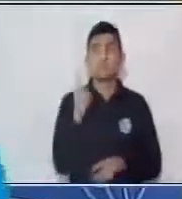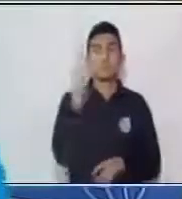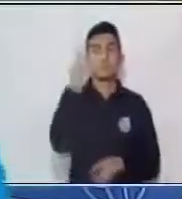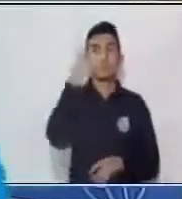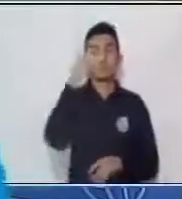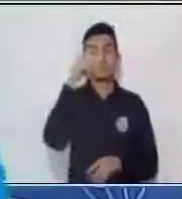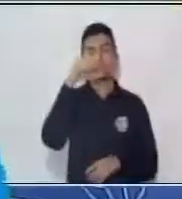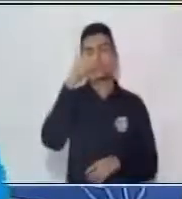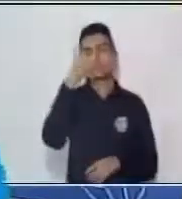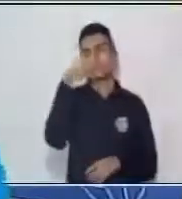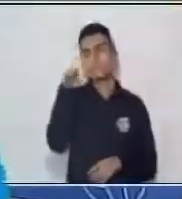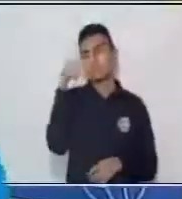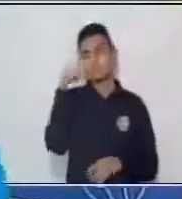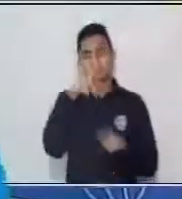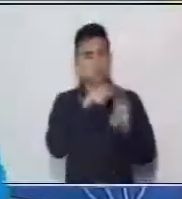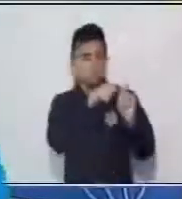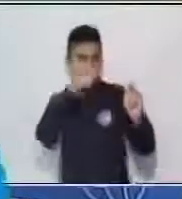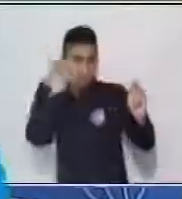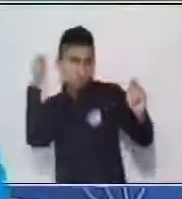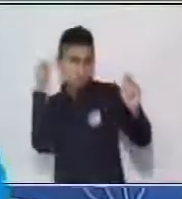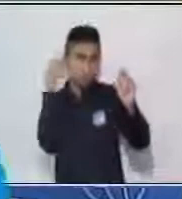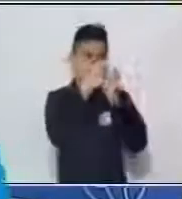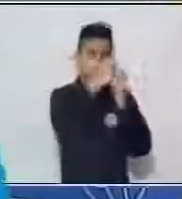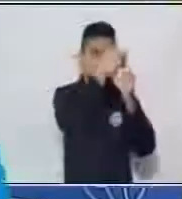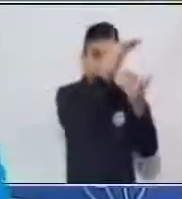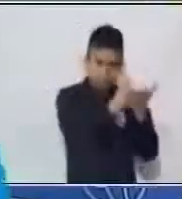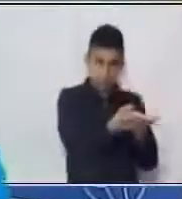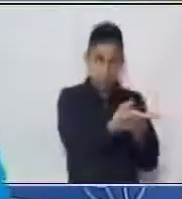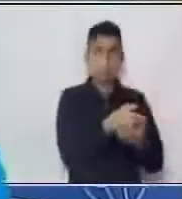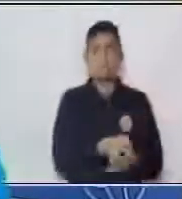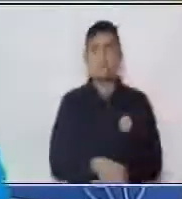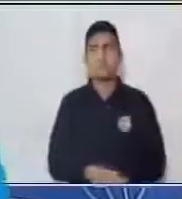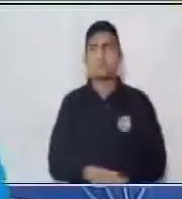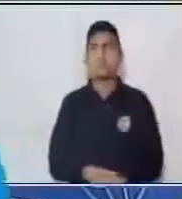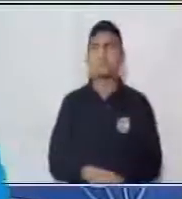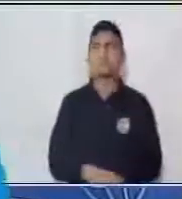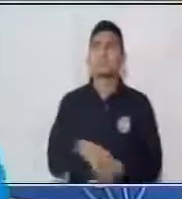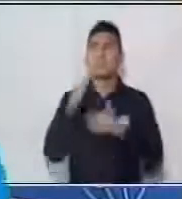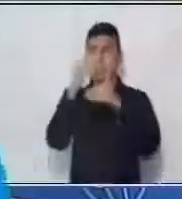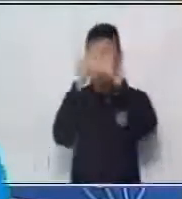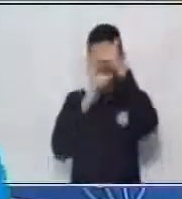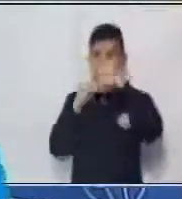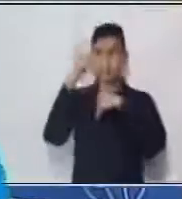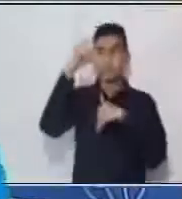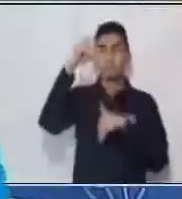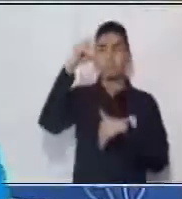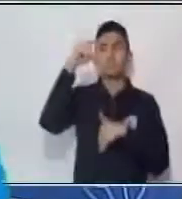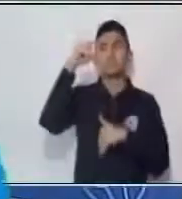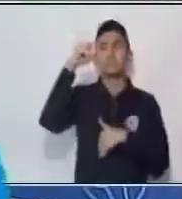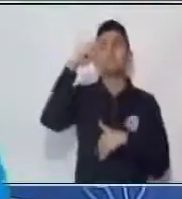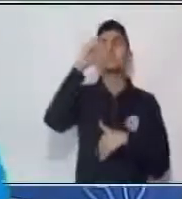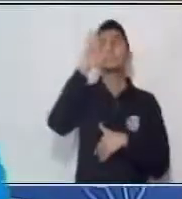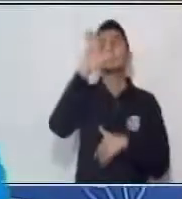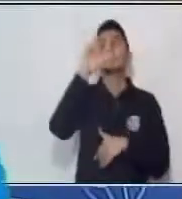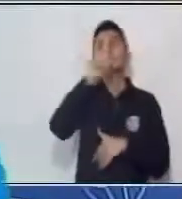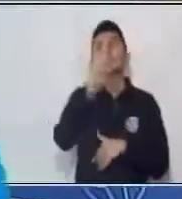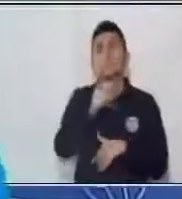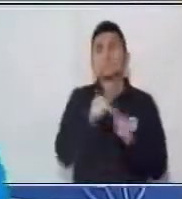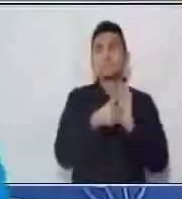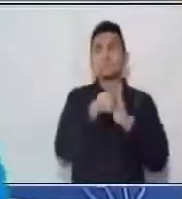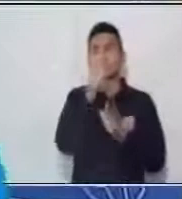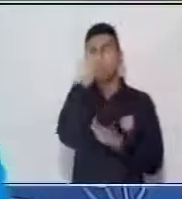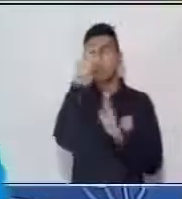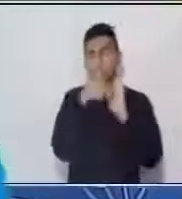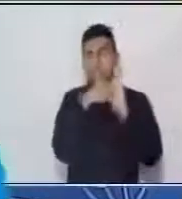los verbos. Luego trabajamos las pieles. Entonces aquí tenemos el siguiente verbo. Ahora bien,